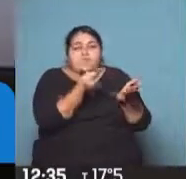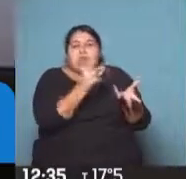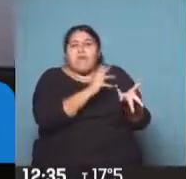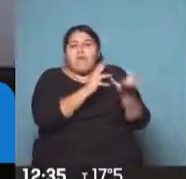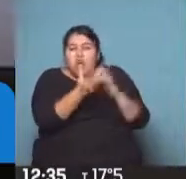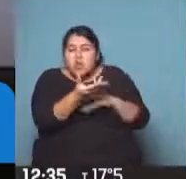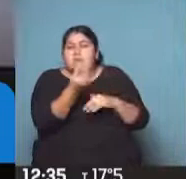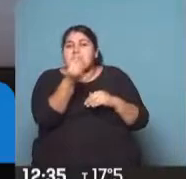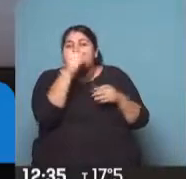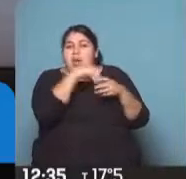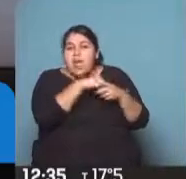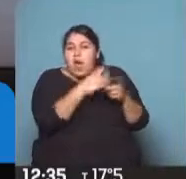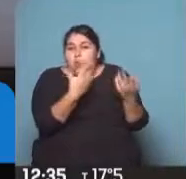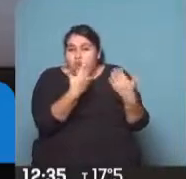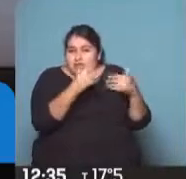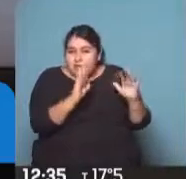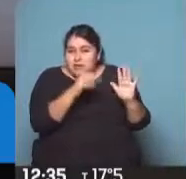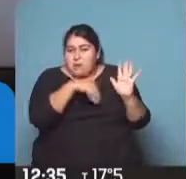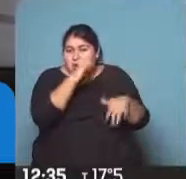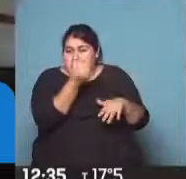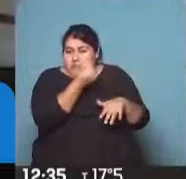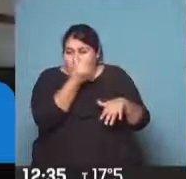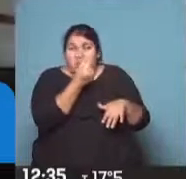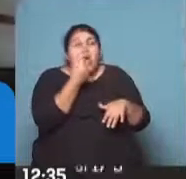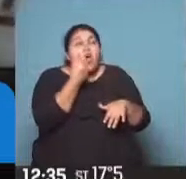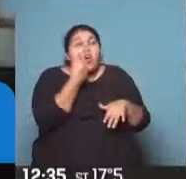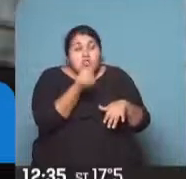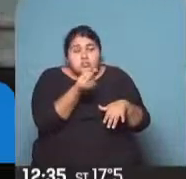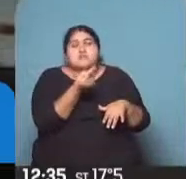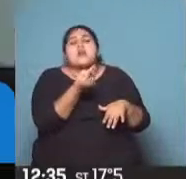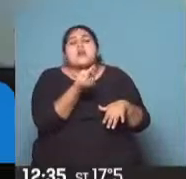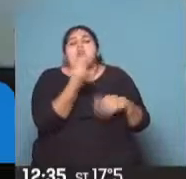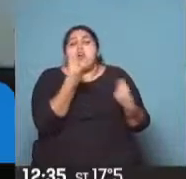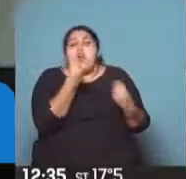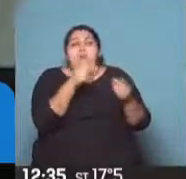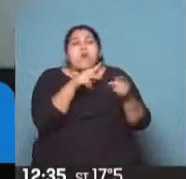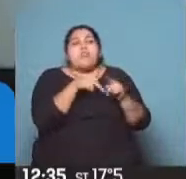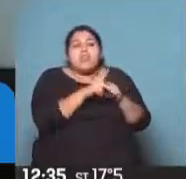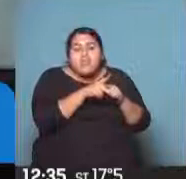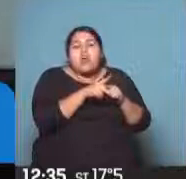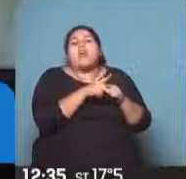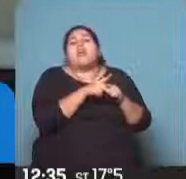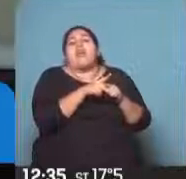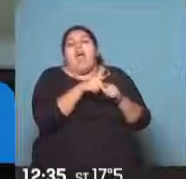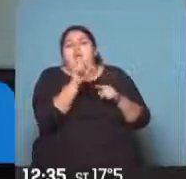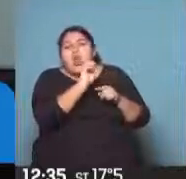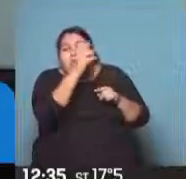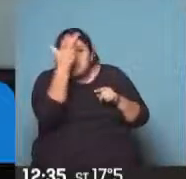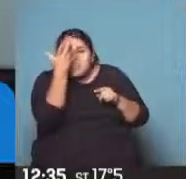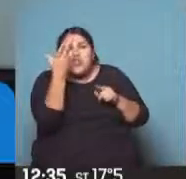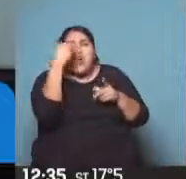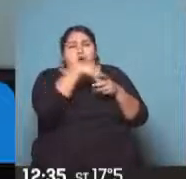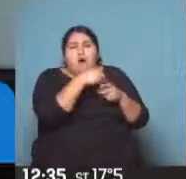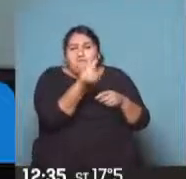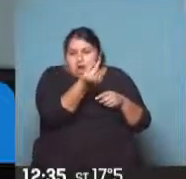en la población es esencial y ese conocimiento en general es con transferencia tecnológica con innovación con agregado de valor